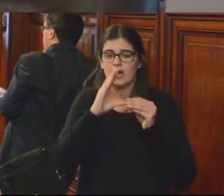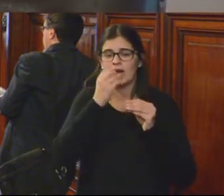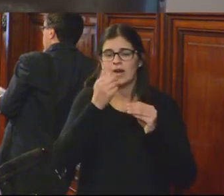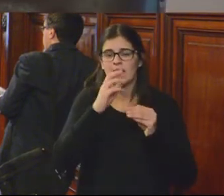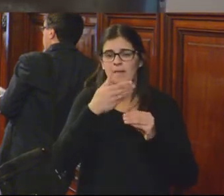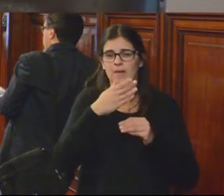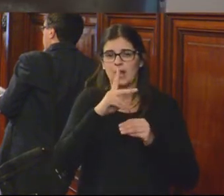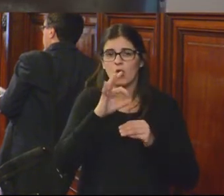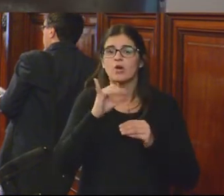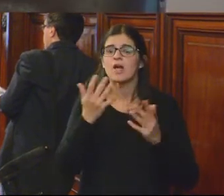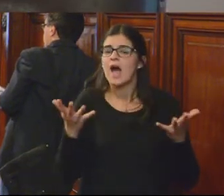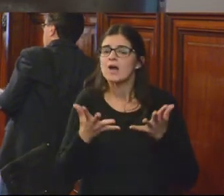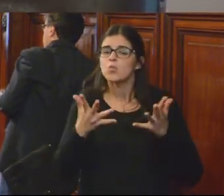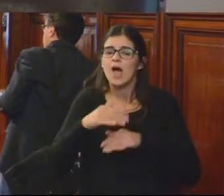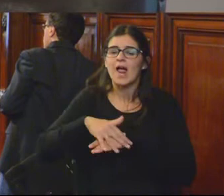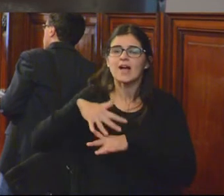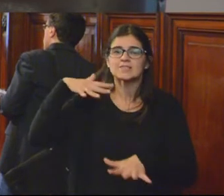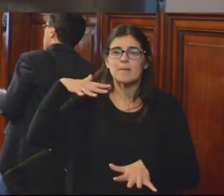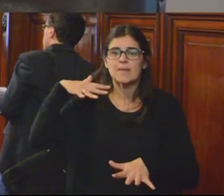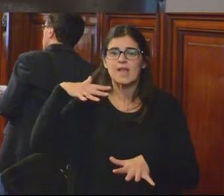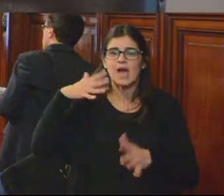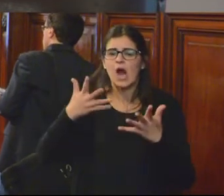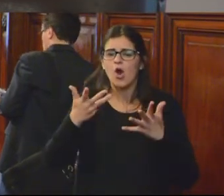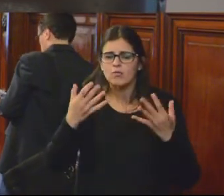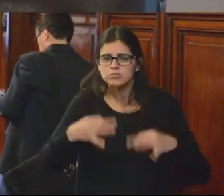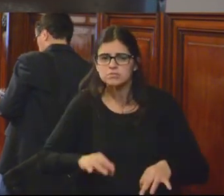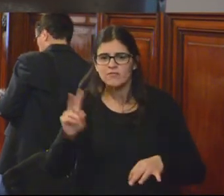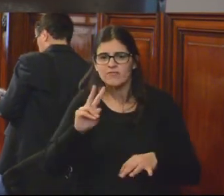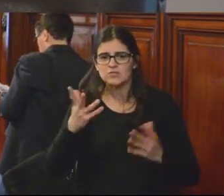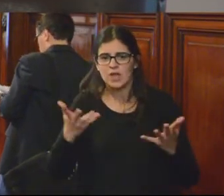es la situación actual de la Asamblea Nacional?